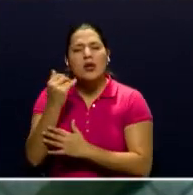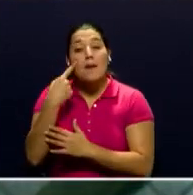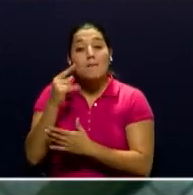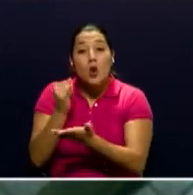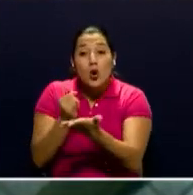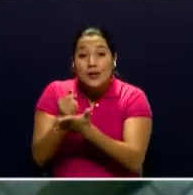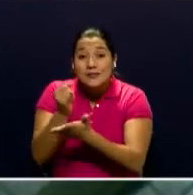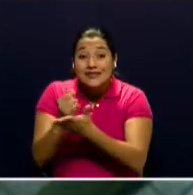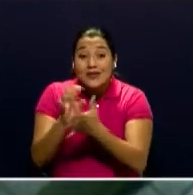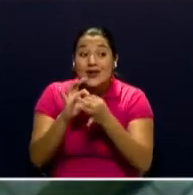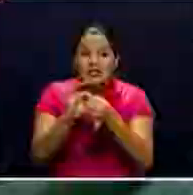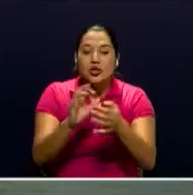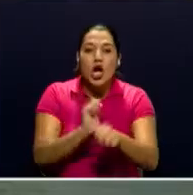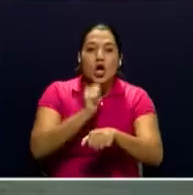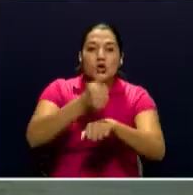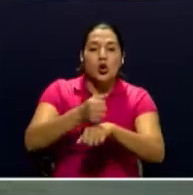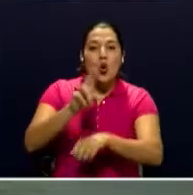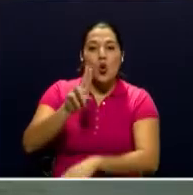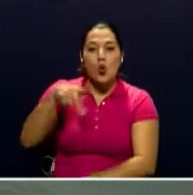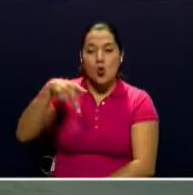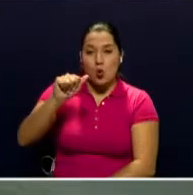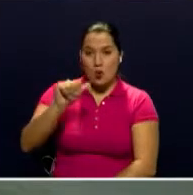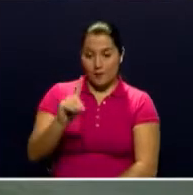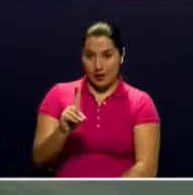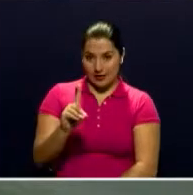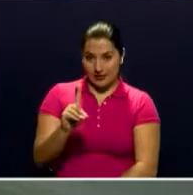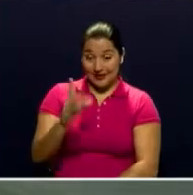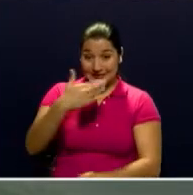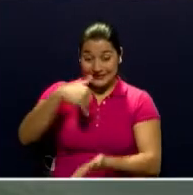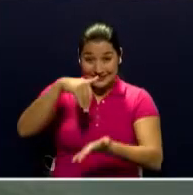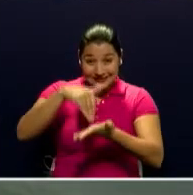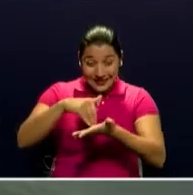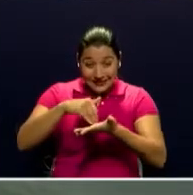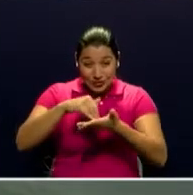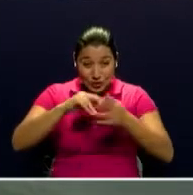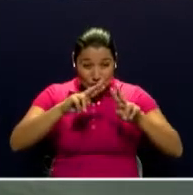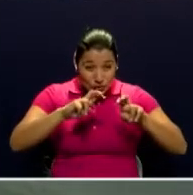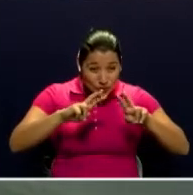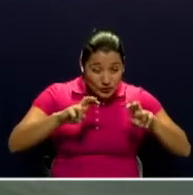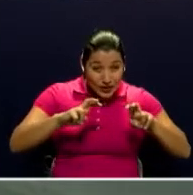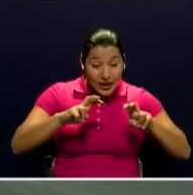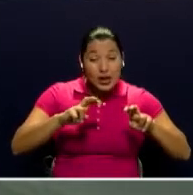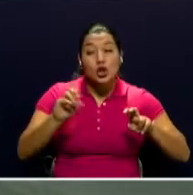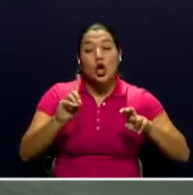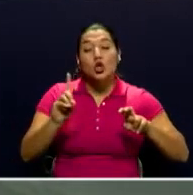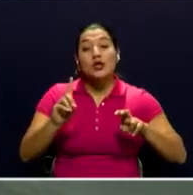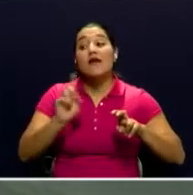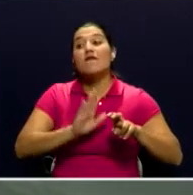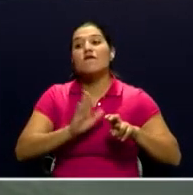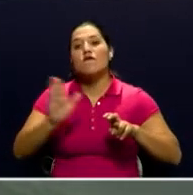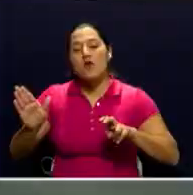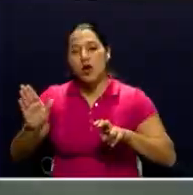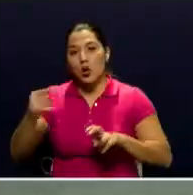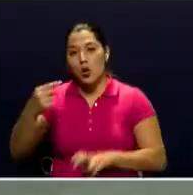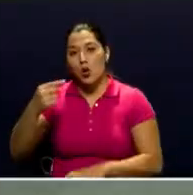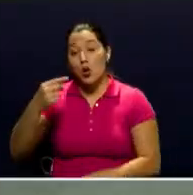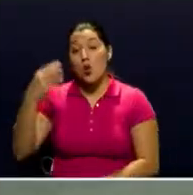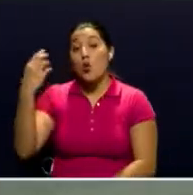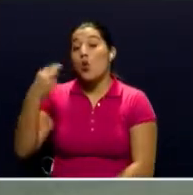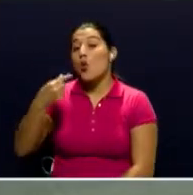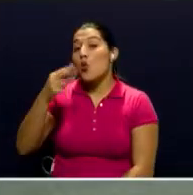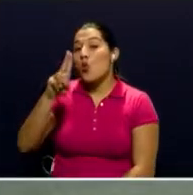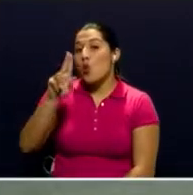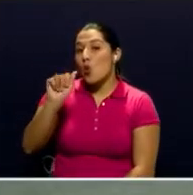unidad presidencial de datos, el centro de resguardo de datos del ICE en Guatuso, en el Huarco de